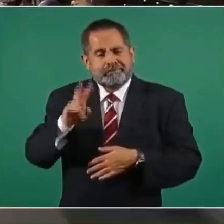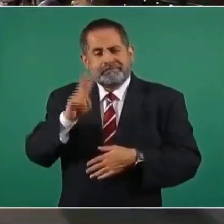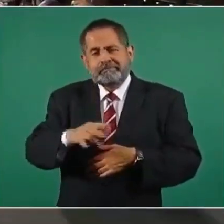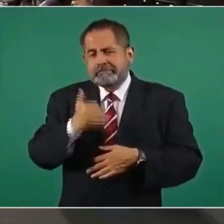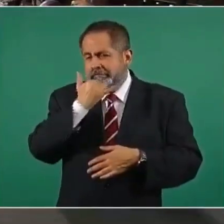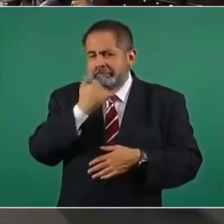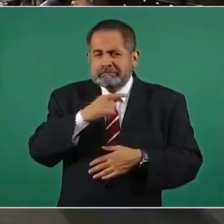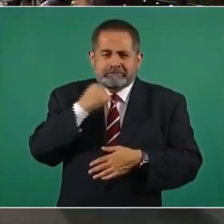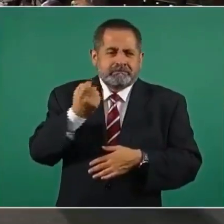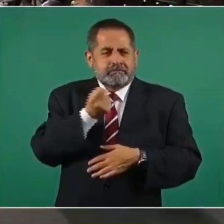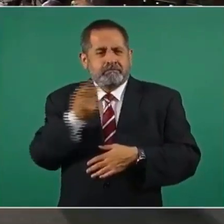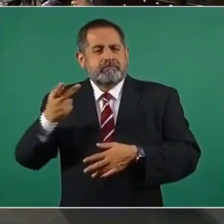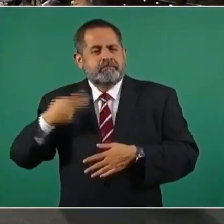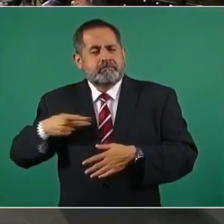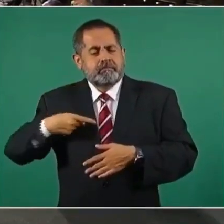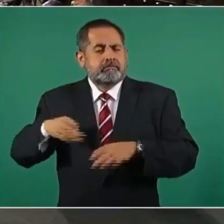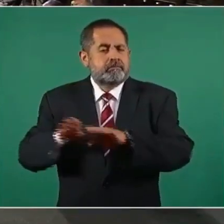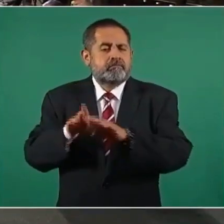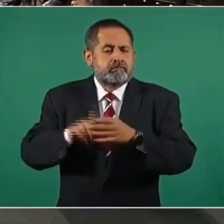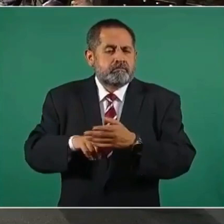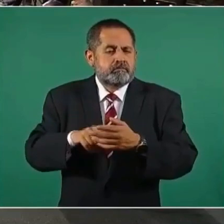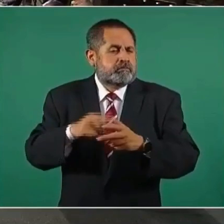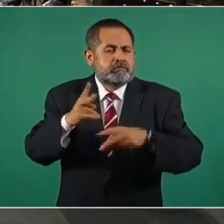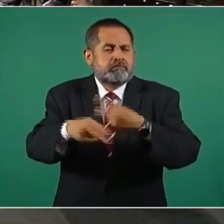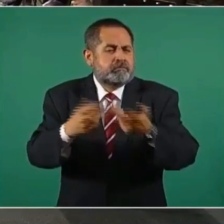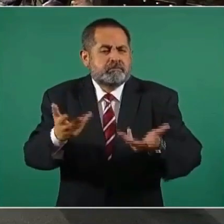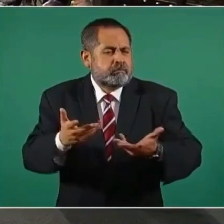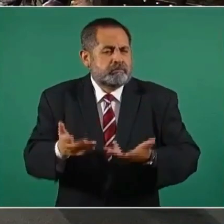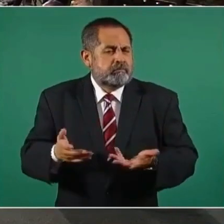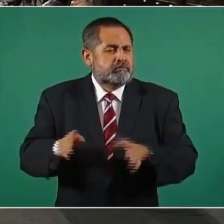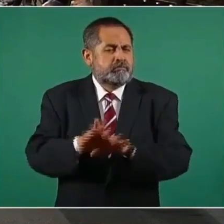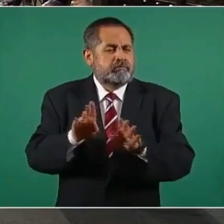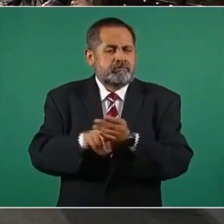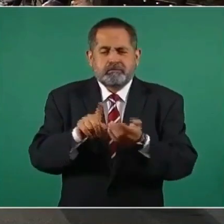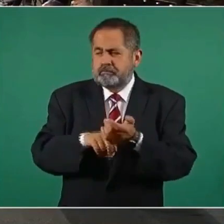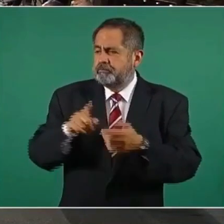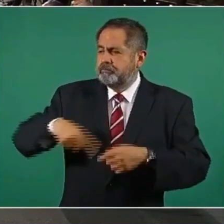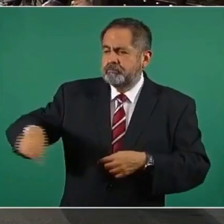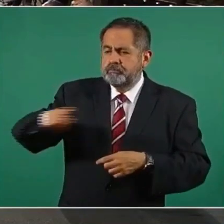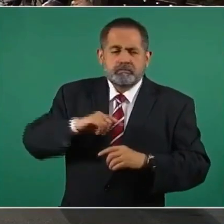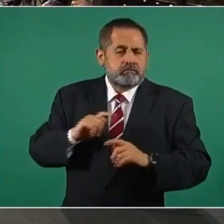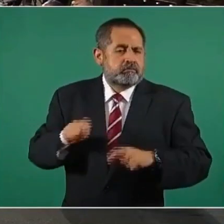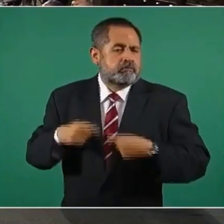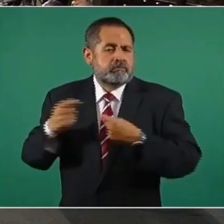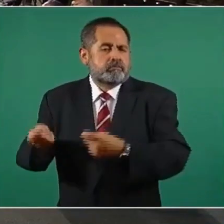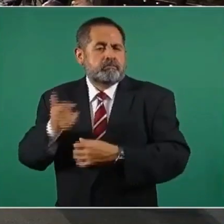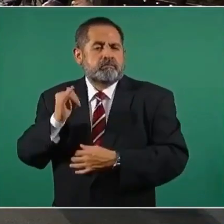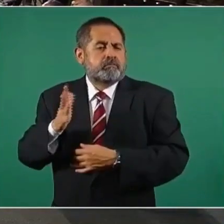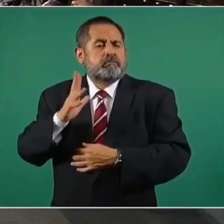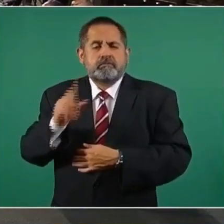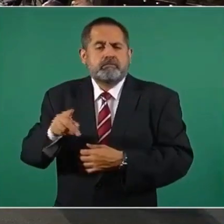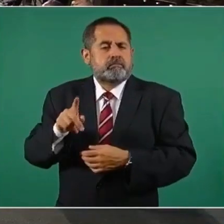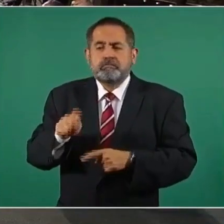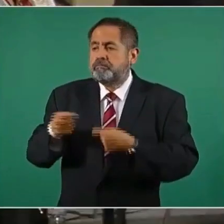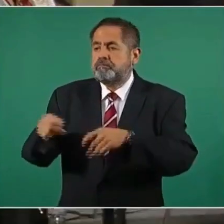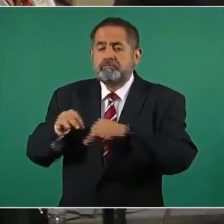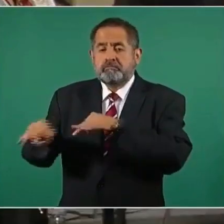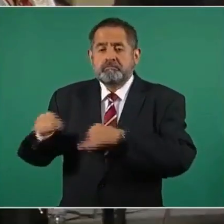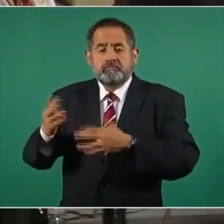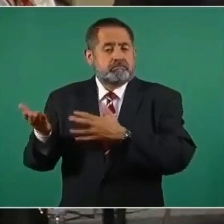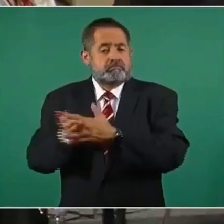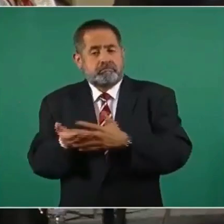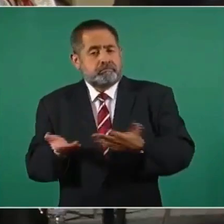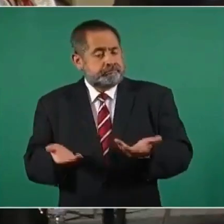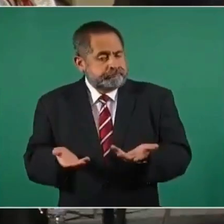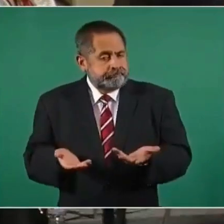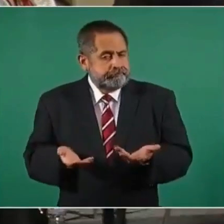a una parte de la población, ¿no? ¿Qué se podría hacer al respecto con ese grupo de, pues a lo mejor de ciudadanos que pues, han vivido